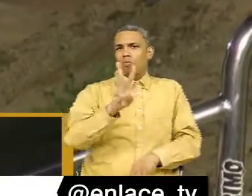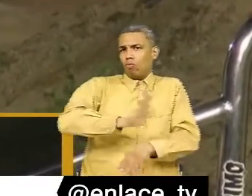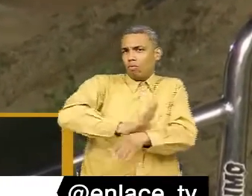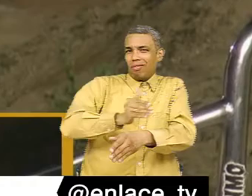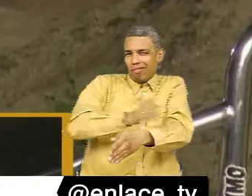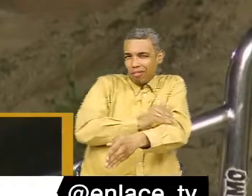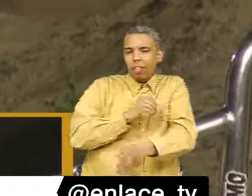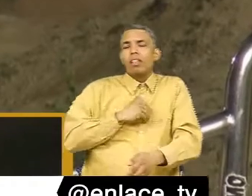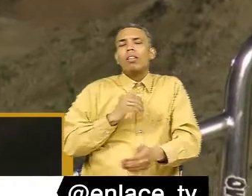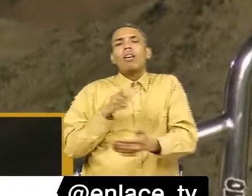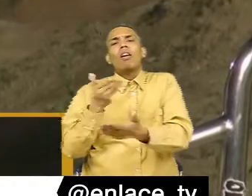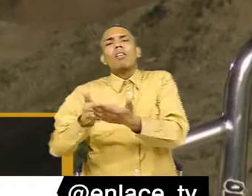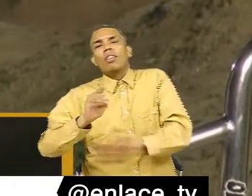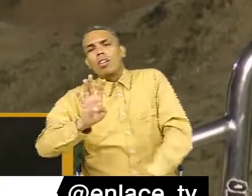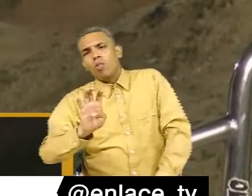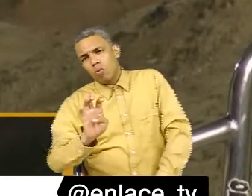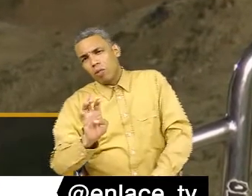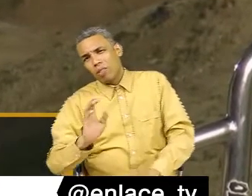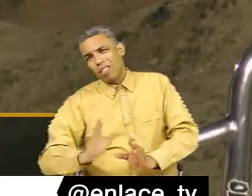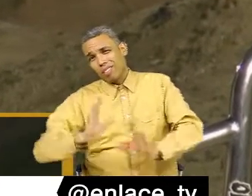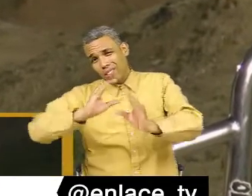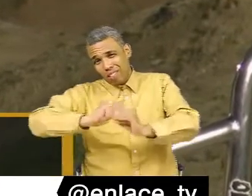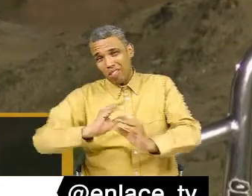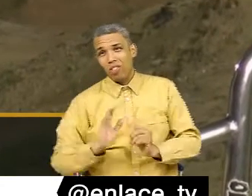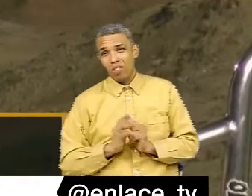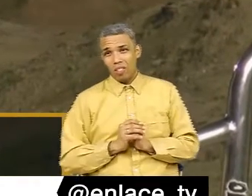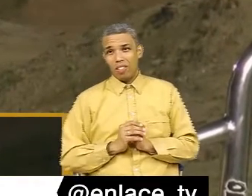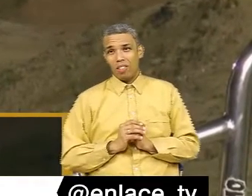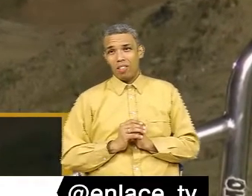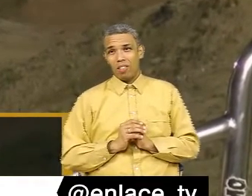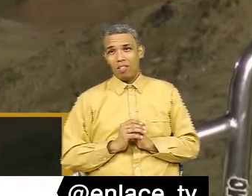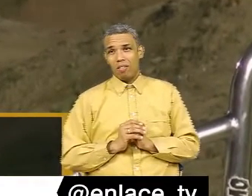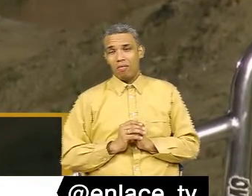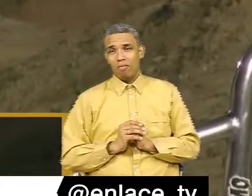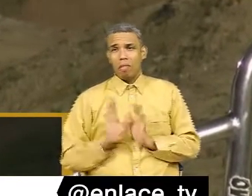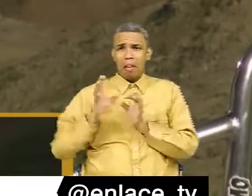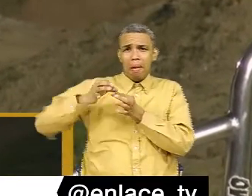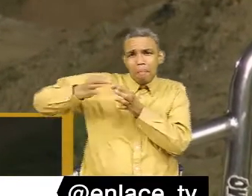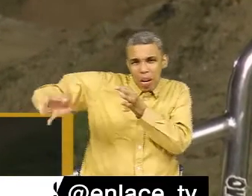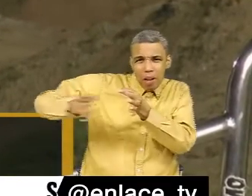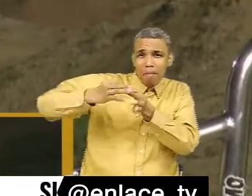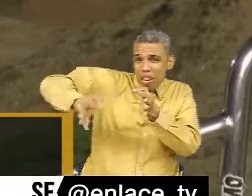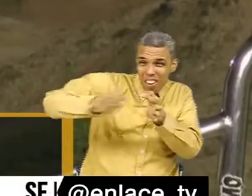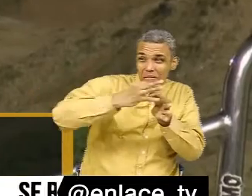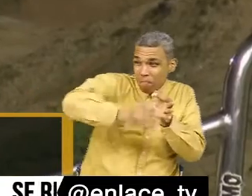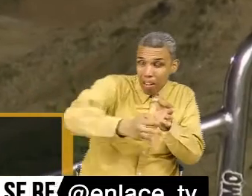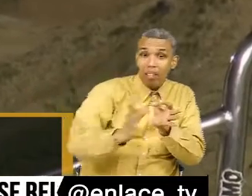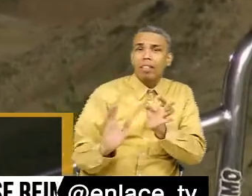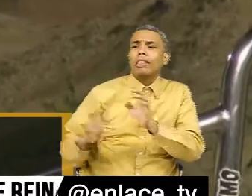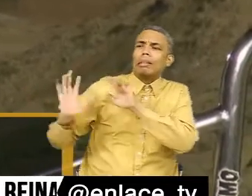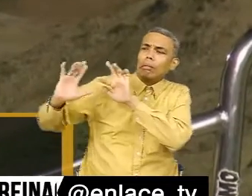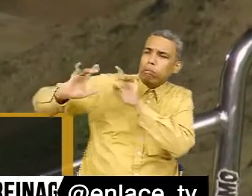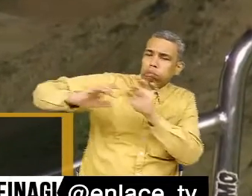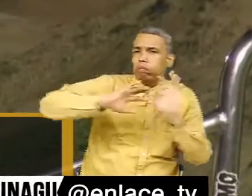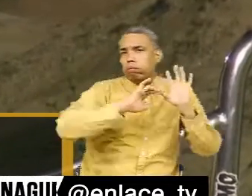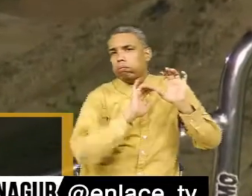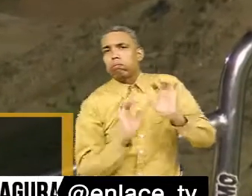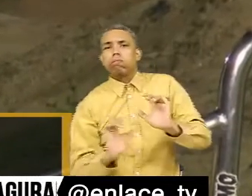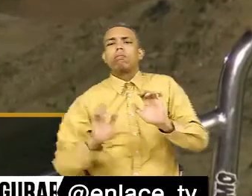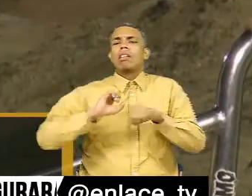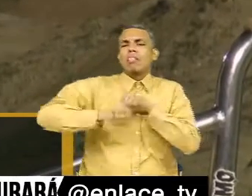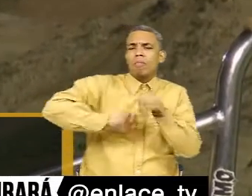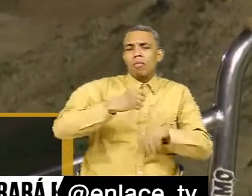9 de la noche haciendo las clasificatorias de todos los deportistas que vienen de diferentes lados. Y el domingo es la final, igual de 3 de la tarde a 9 de la noche. Vamos